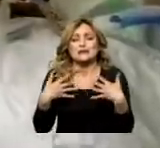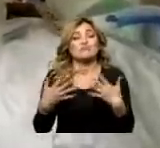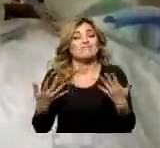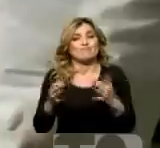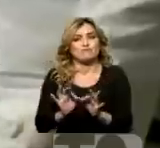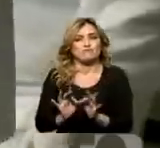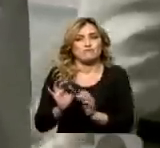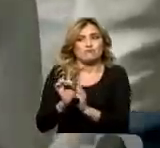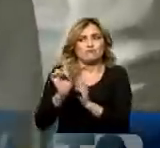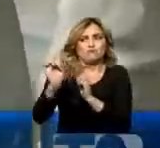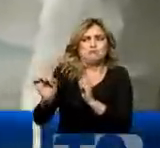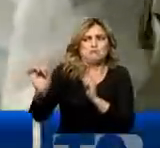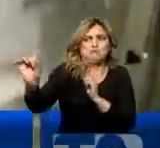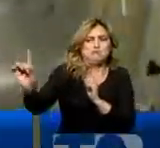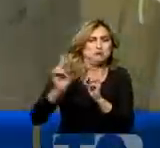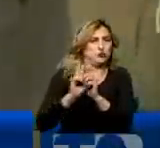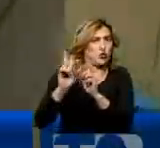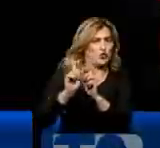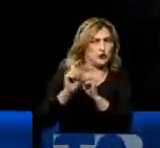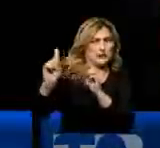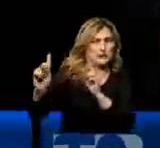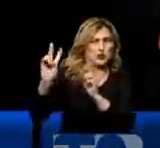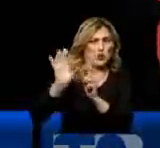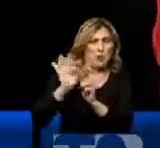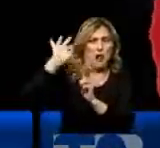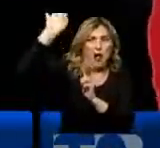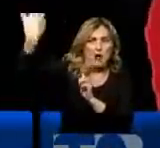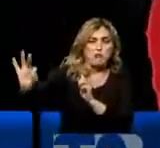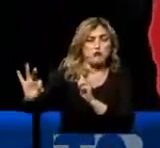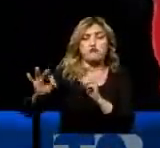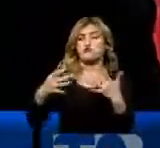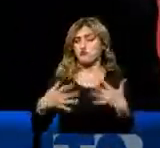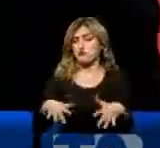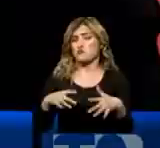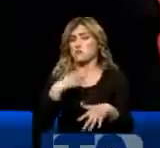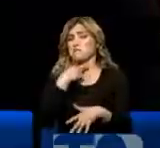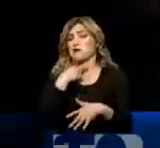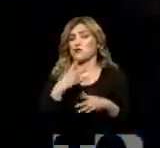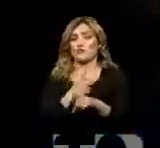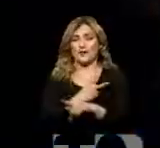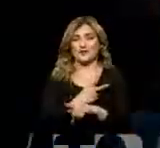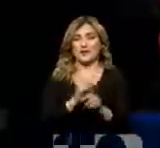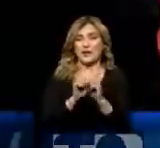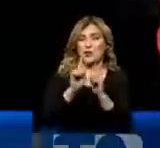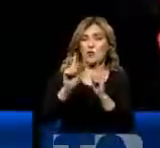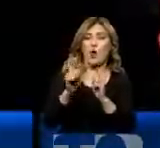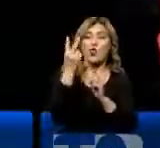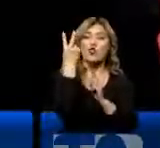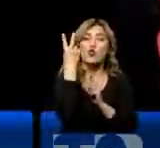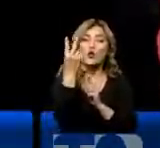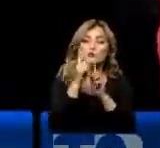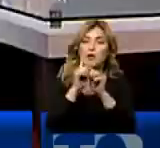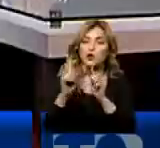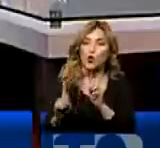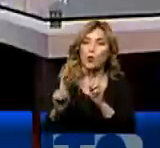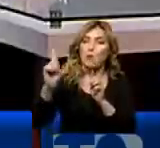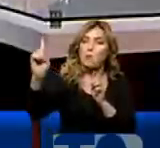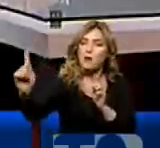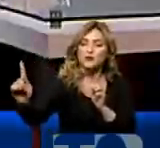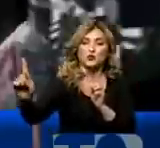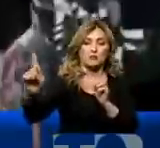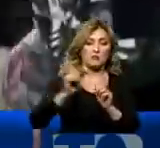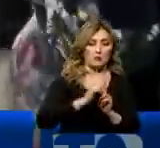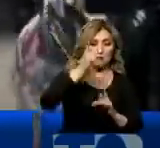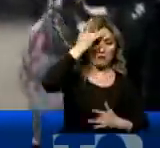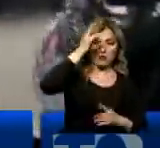capacidad de transmisión que ha demostrado tener. Se considera que puede ser transmitido a 2 metros a partir de una persona